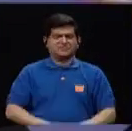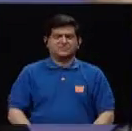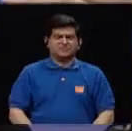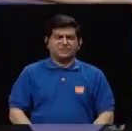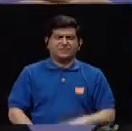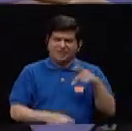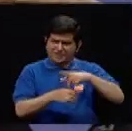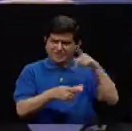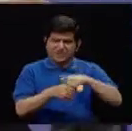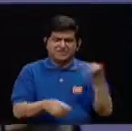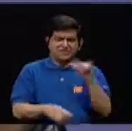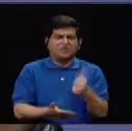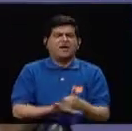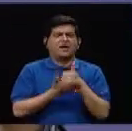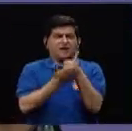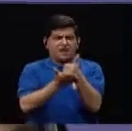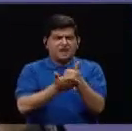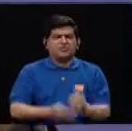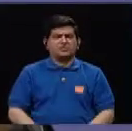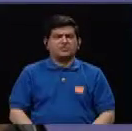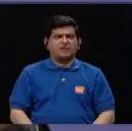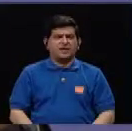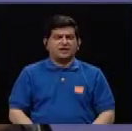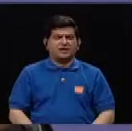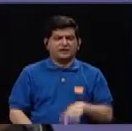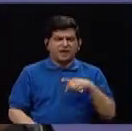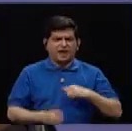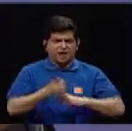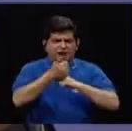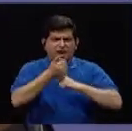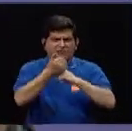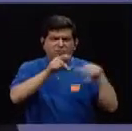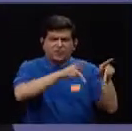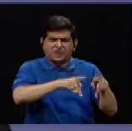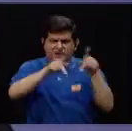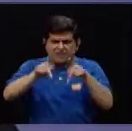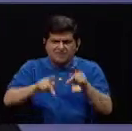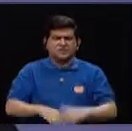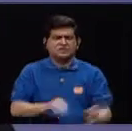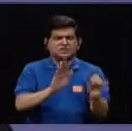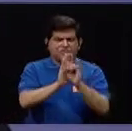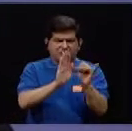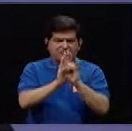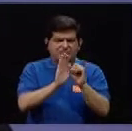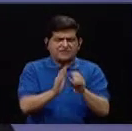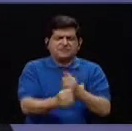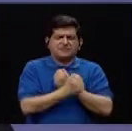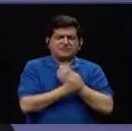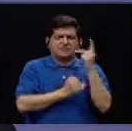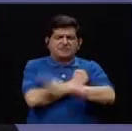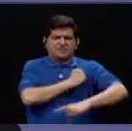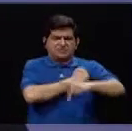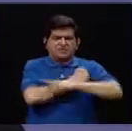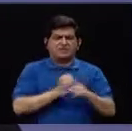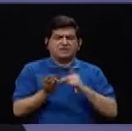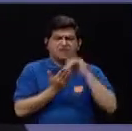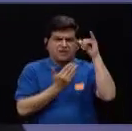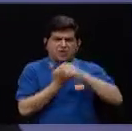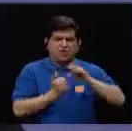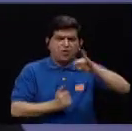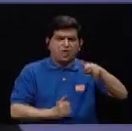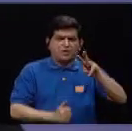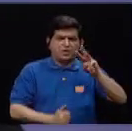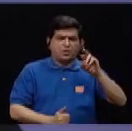ayudado a también llevar el estandarte de darle a la gente identidad patriótica con el proyecto